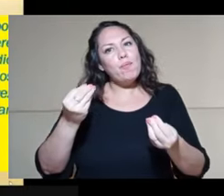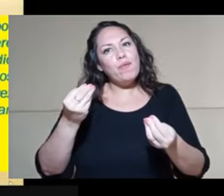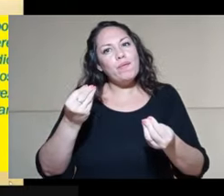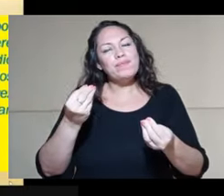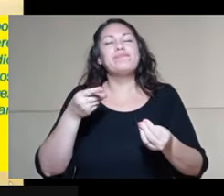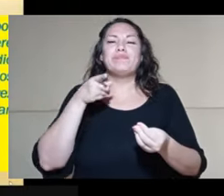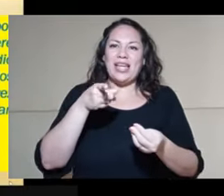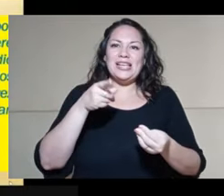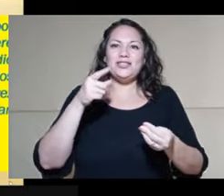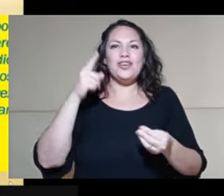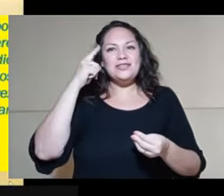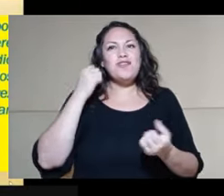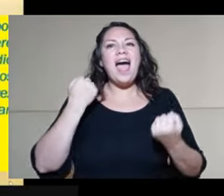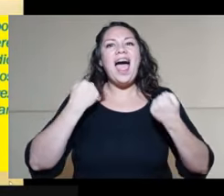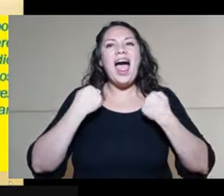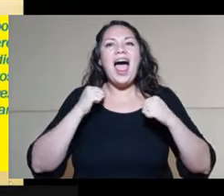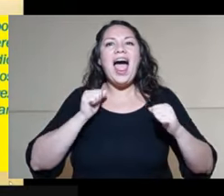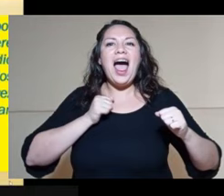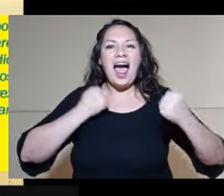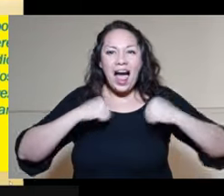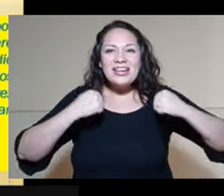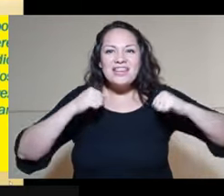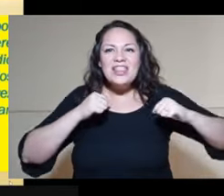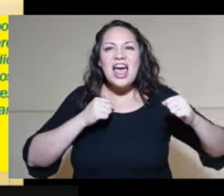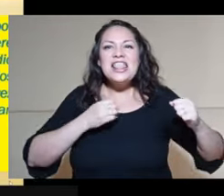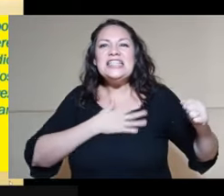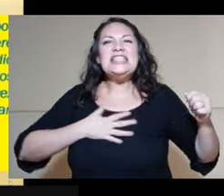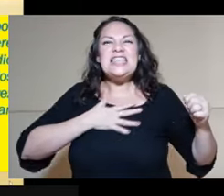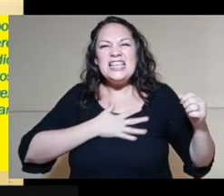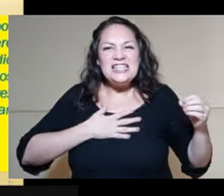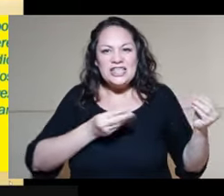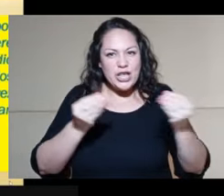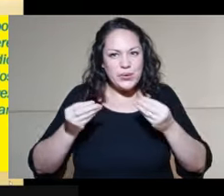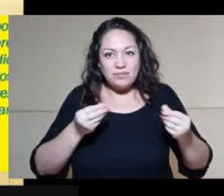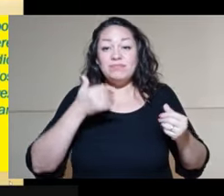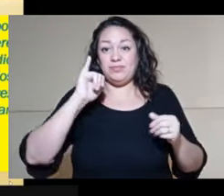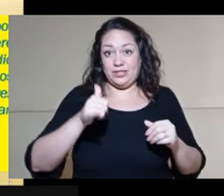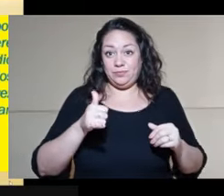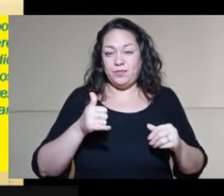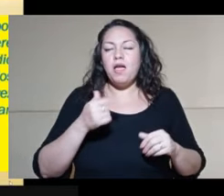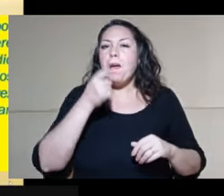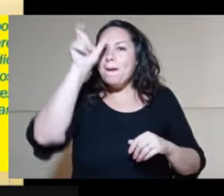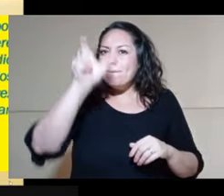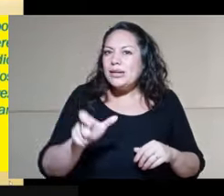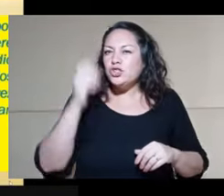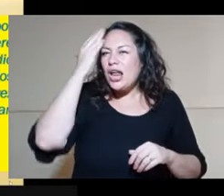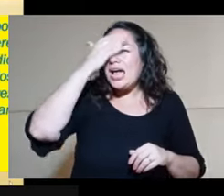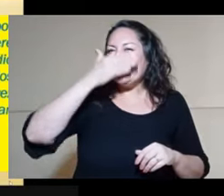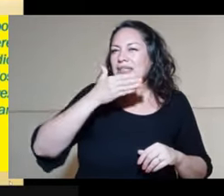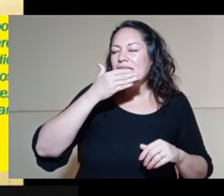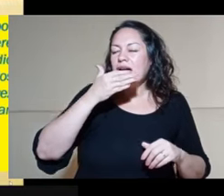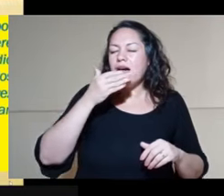adquirir conocimiento. Y fíjense que todo eso es una actividad sensitiva de la sensibilidad o de la sensorialidad.